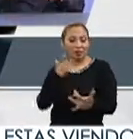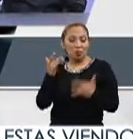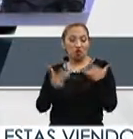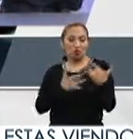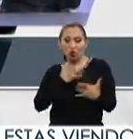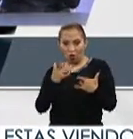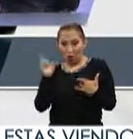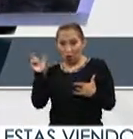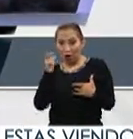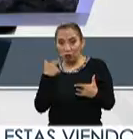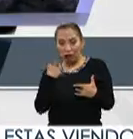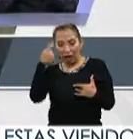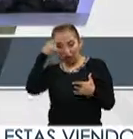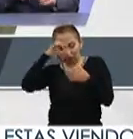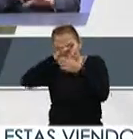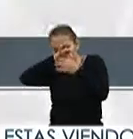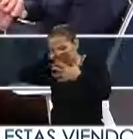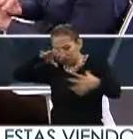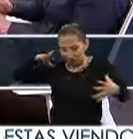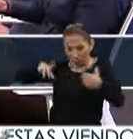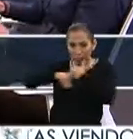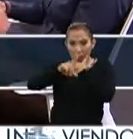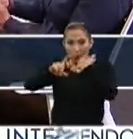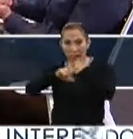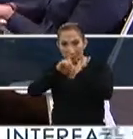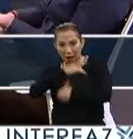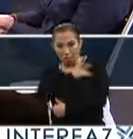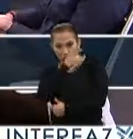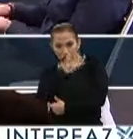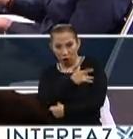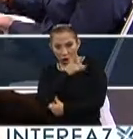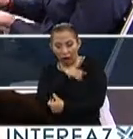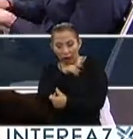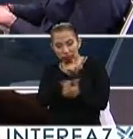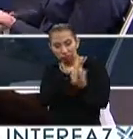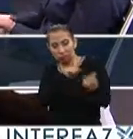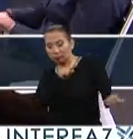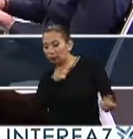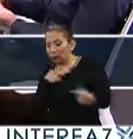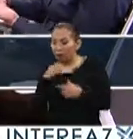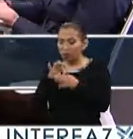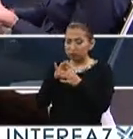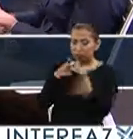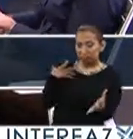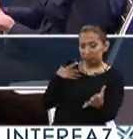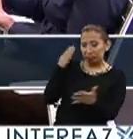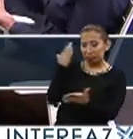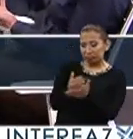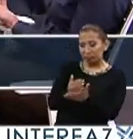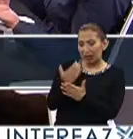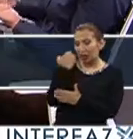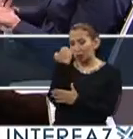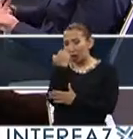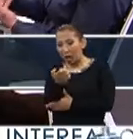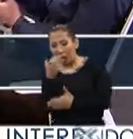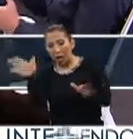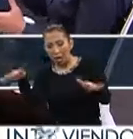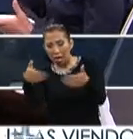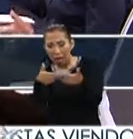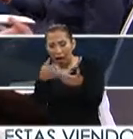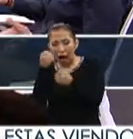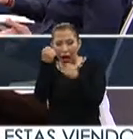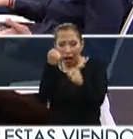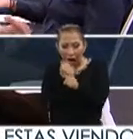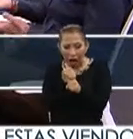emociones. Cuando hay una fractura emocional por lo que sea, un distanciamiento con alguien, un rompimiento, el término de la escuela, el cierre de un